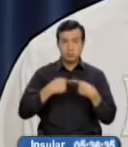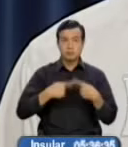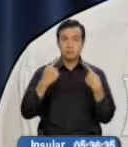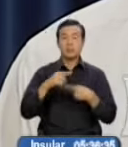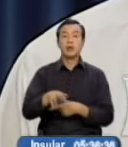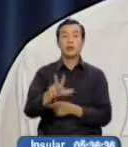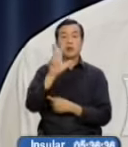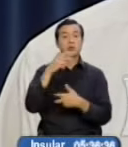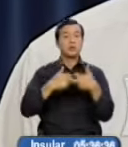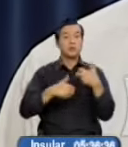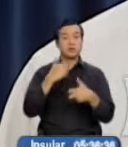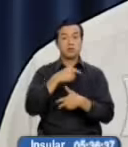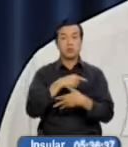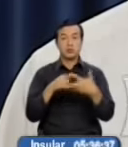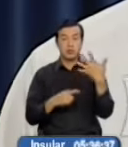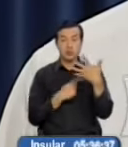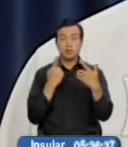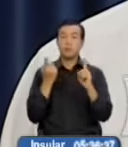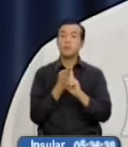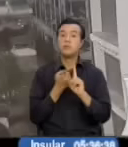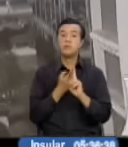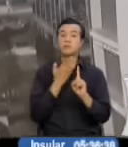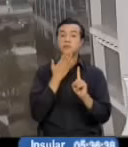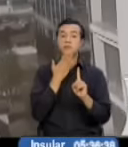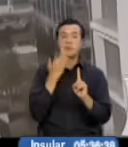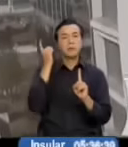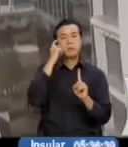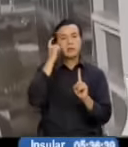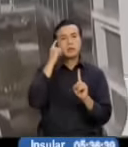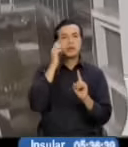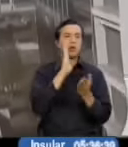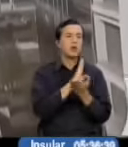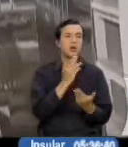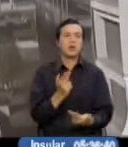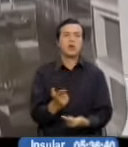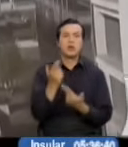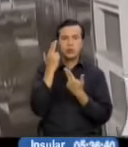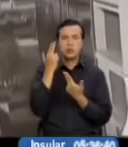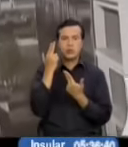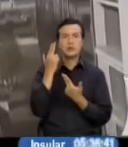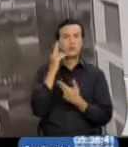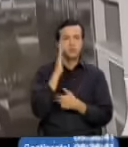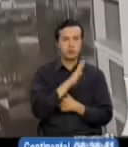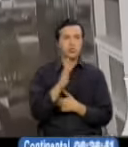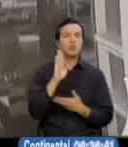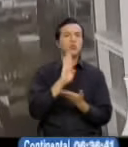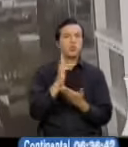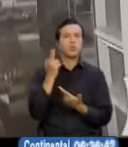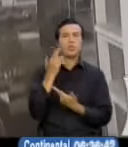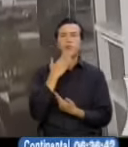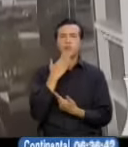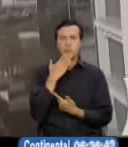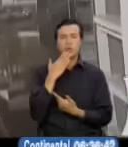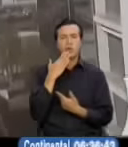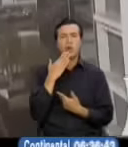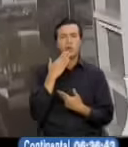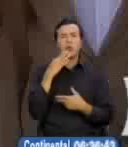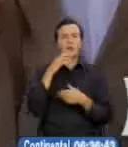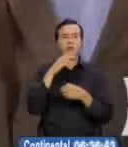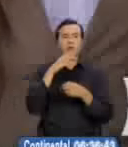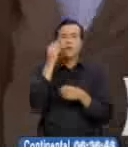tres problemas de fondo. El primero, el creer que el ISFA es parte de las Fuerzas Armadas y que tendrá sostenibilidad